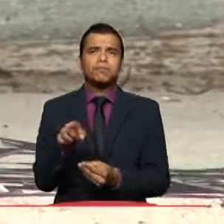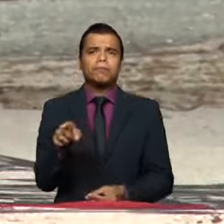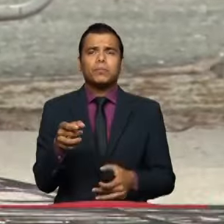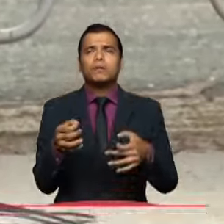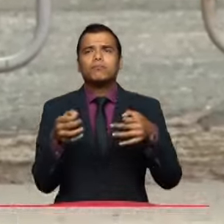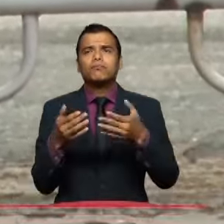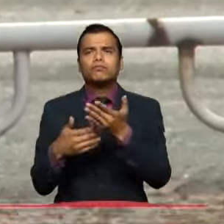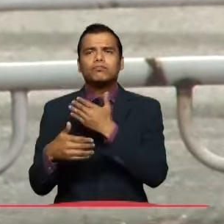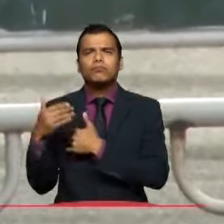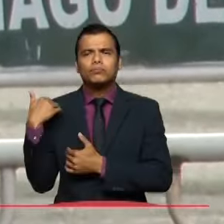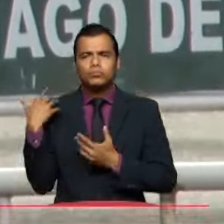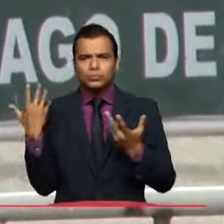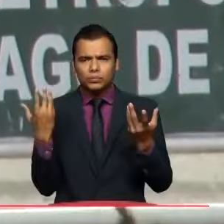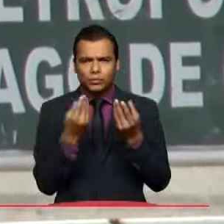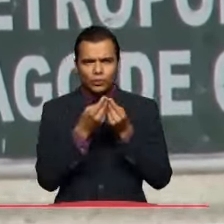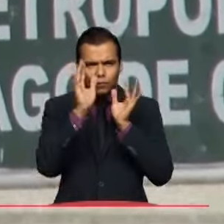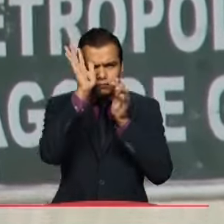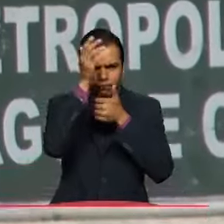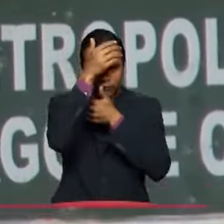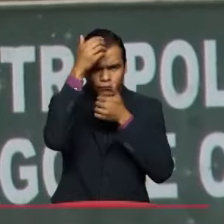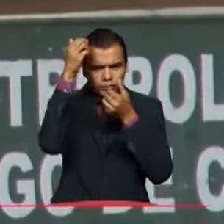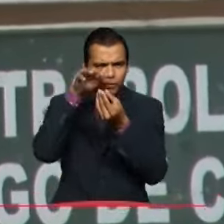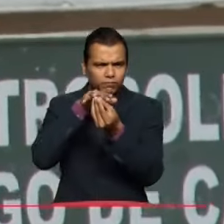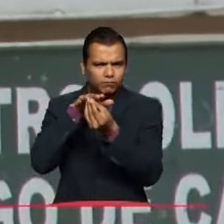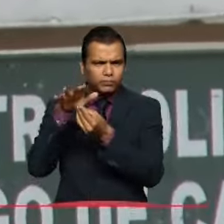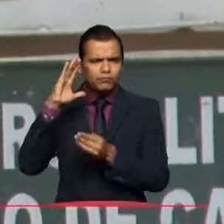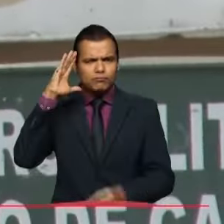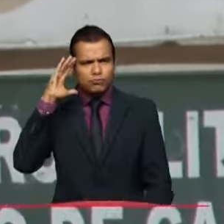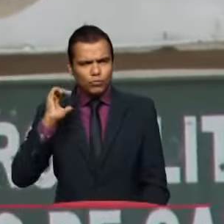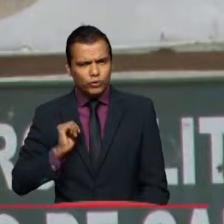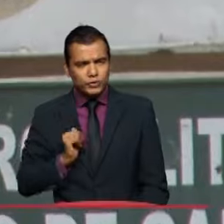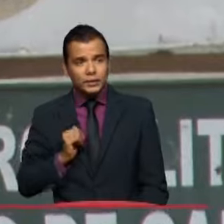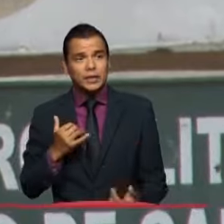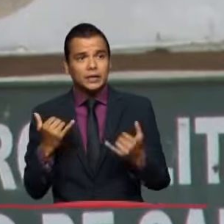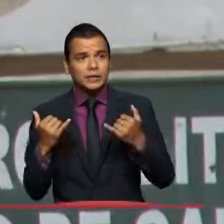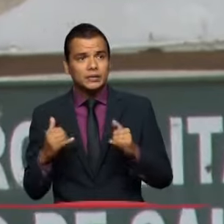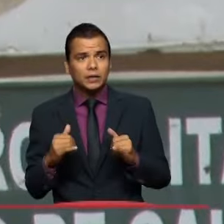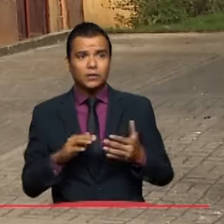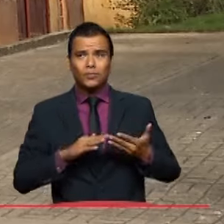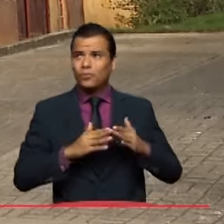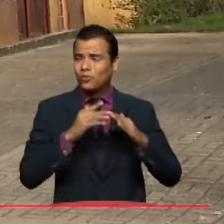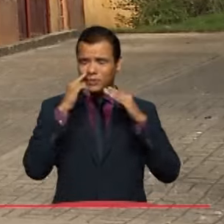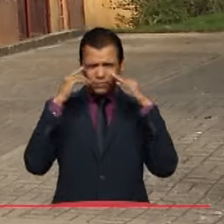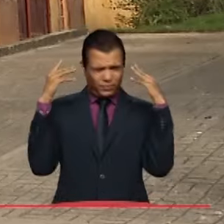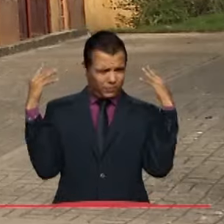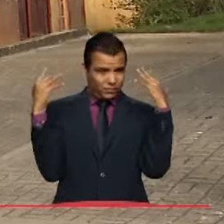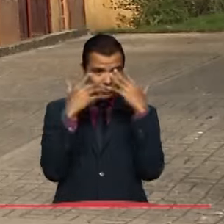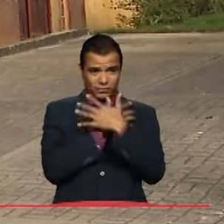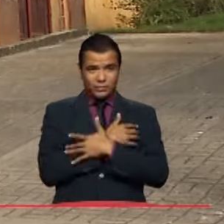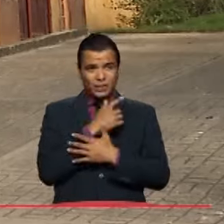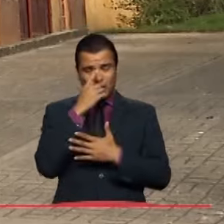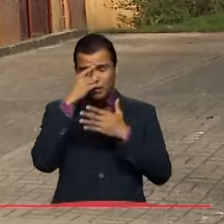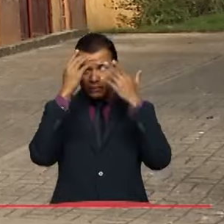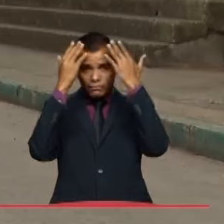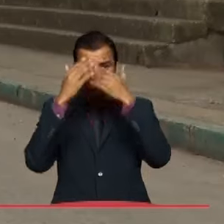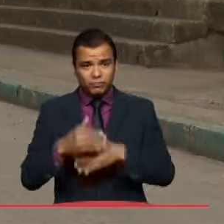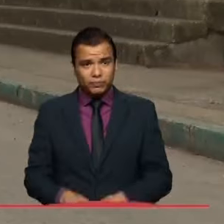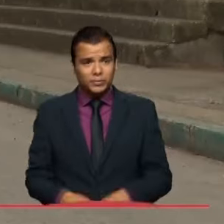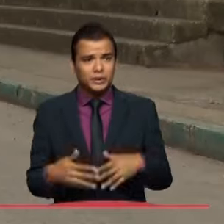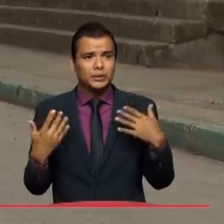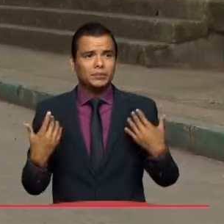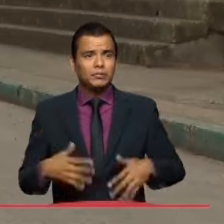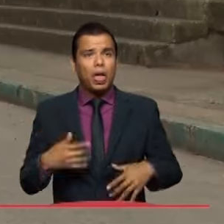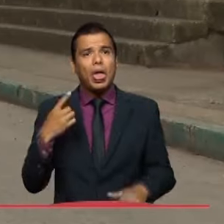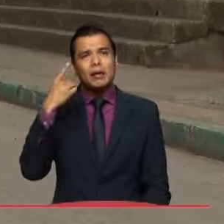Recientemente, grupos armados llegaron a hostigar a la policía. Ante los disparos y explosivos, la gente se escondió. Algunos creían que se había metido